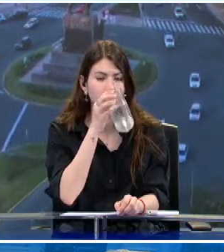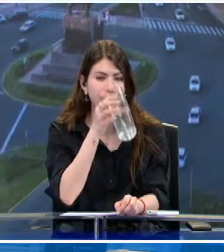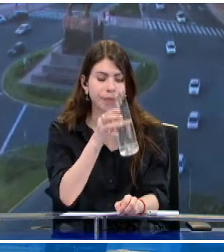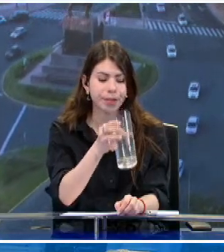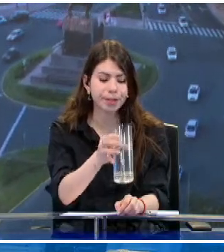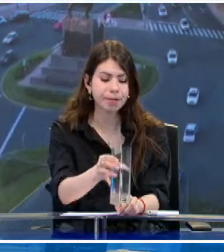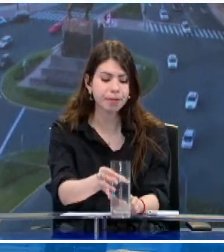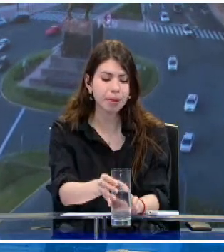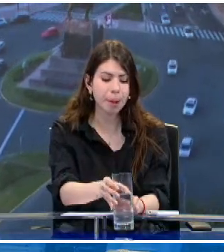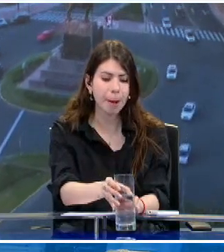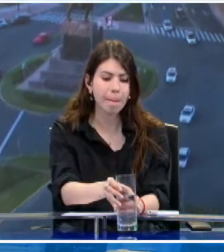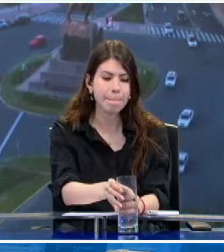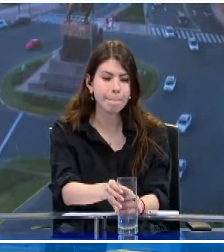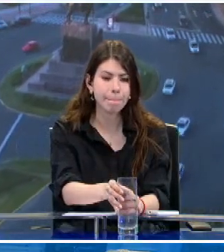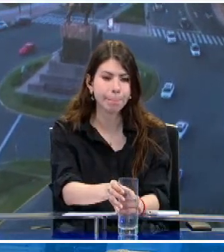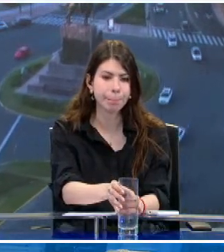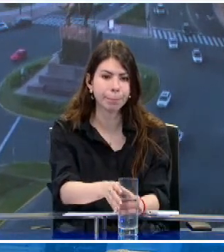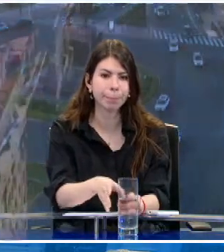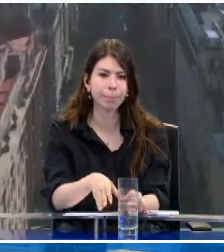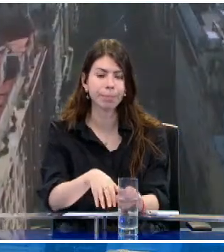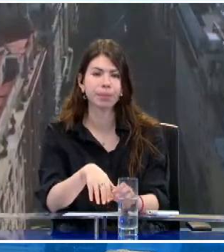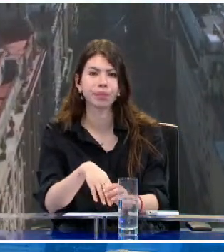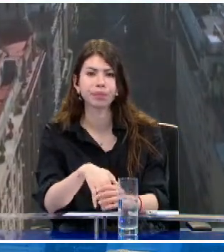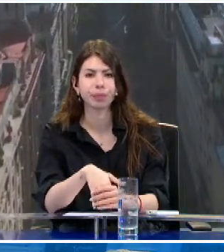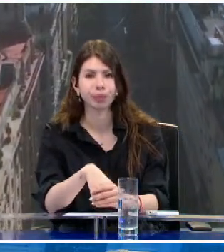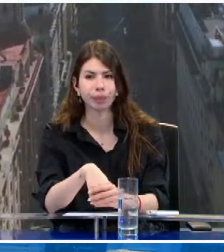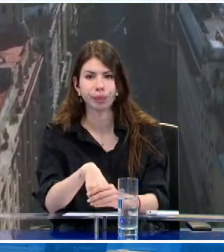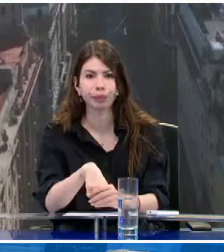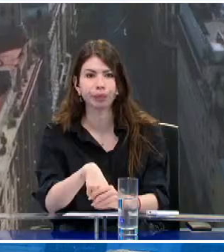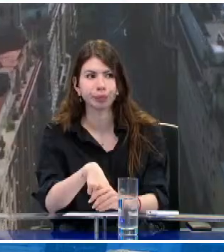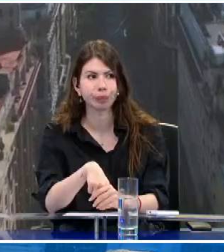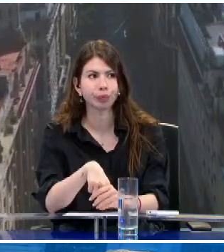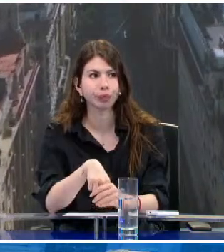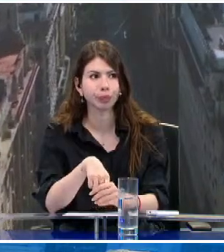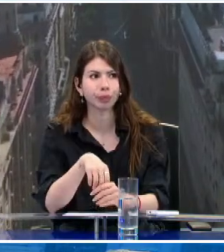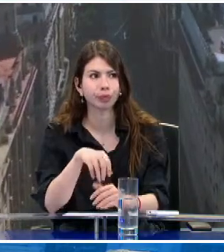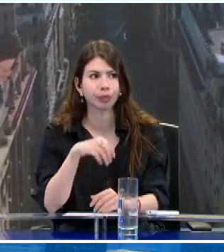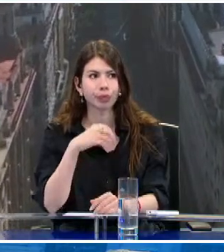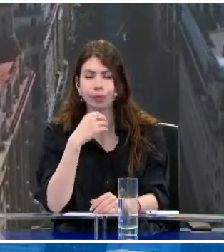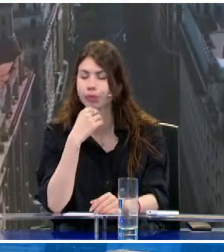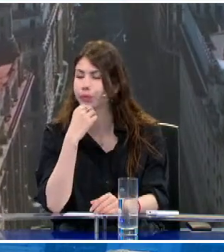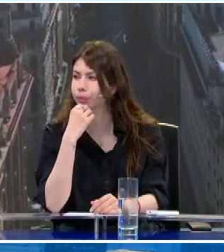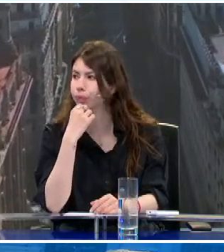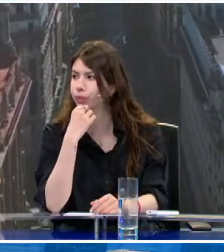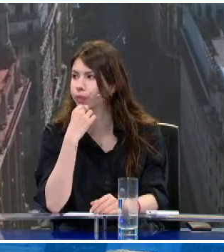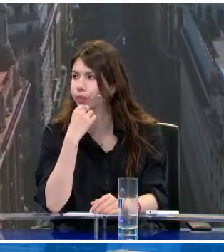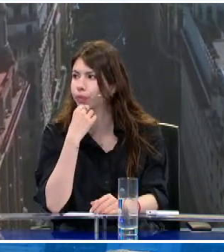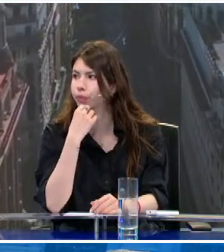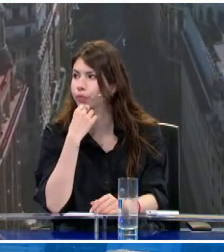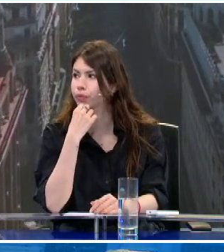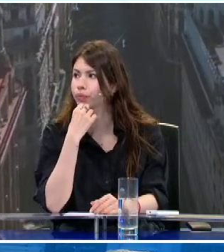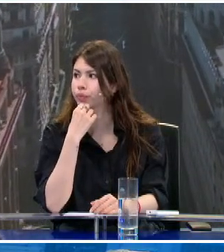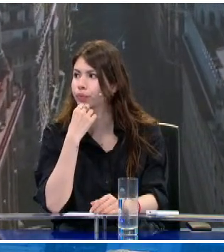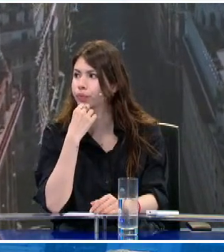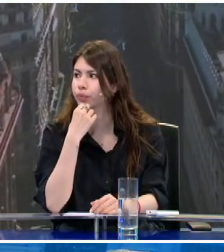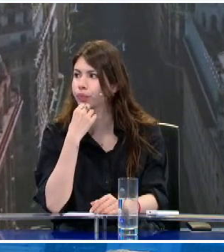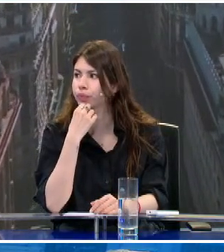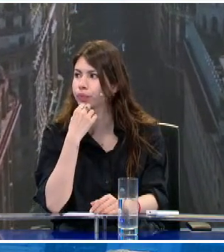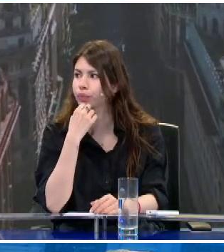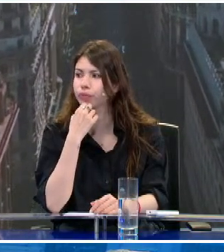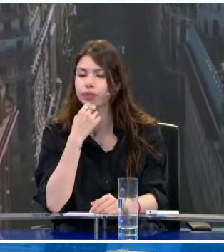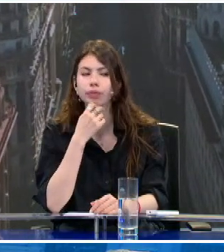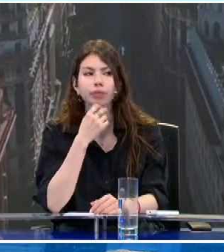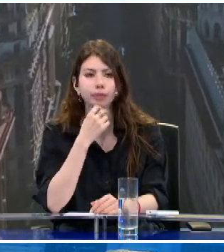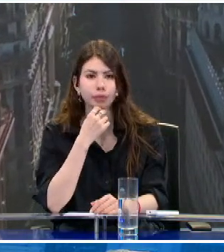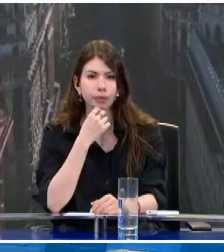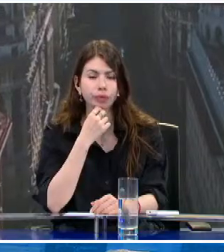terminaron votando con el resto de la oposición. Uno puede anotar gente del radicalismo, del PRO,